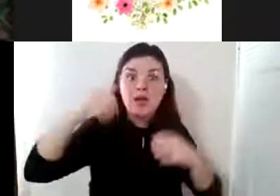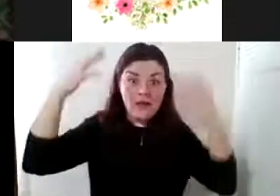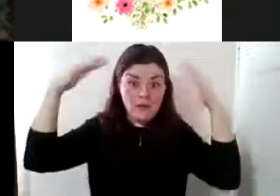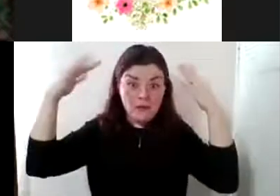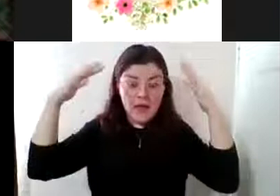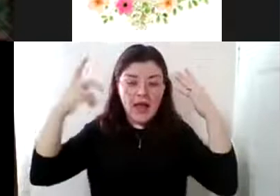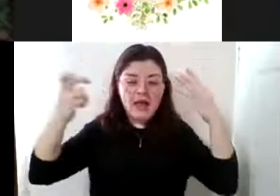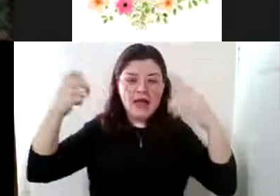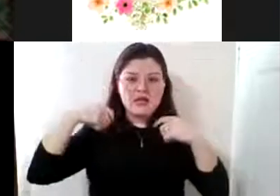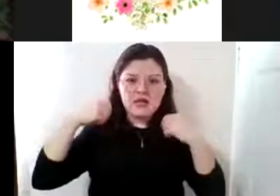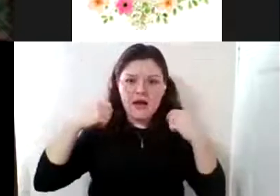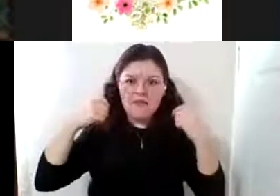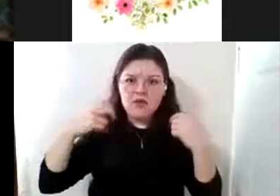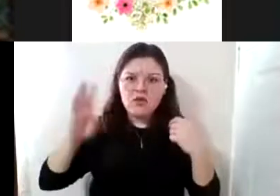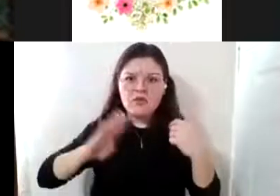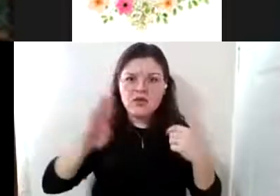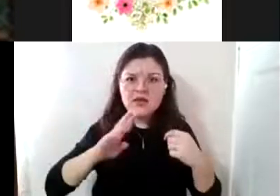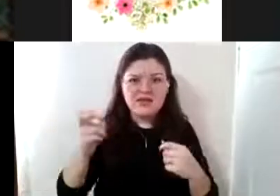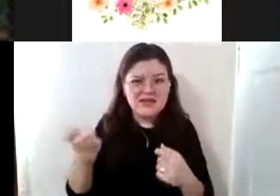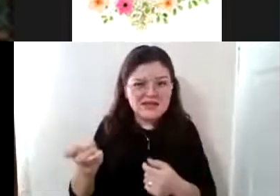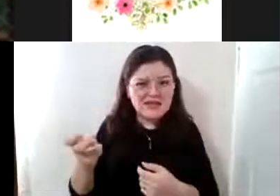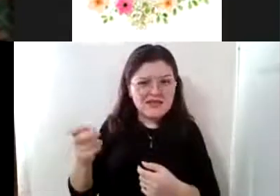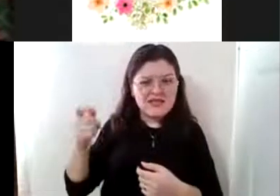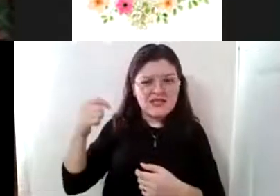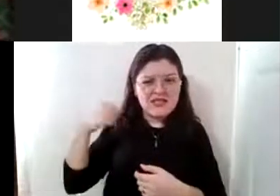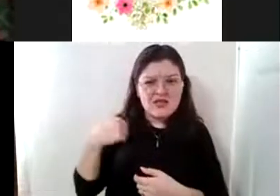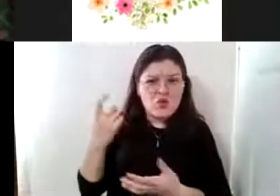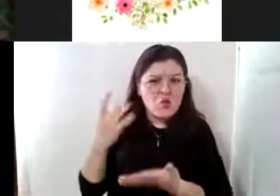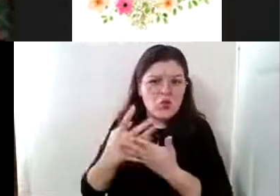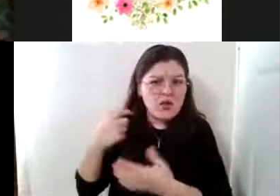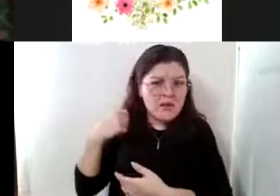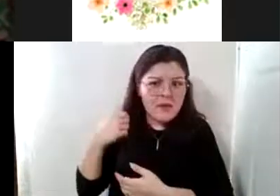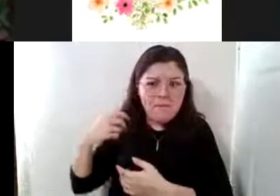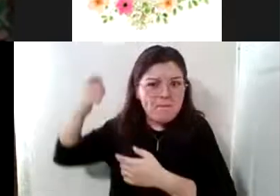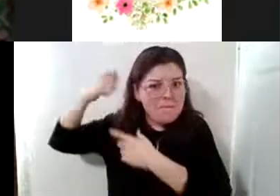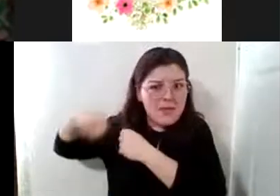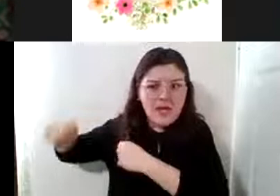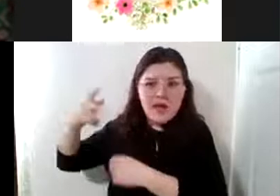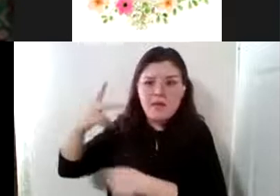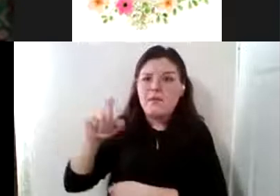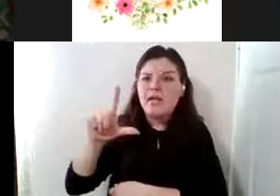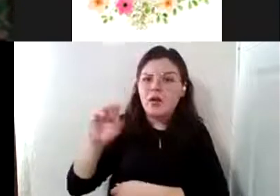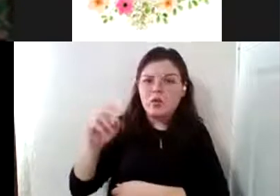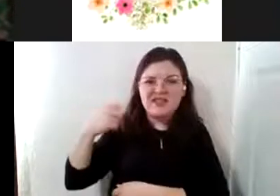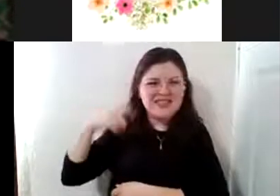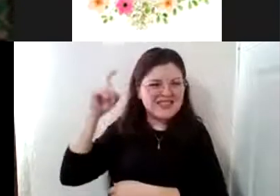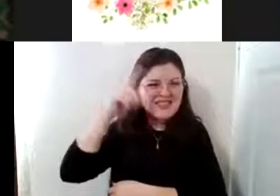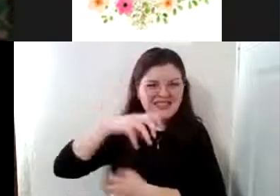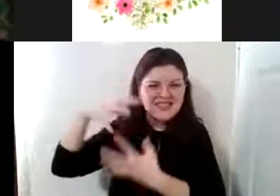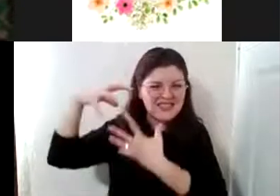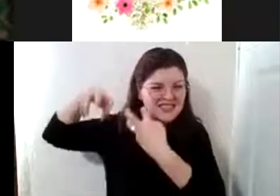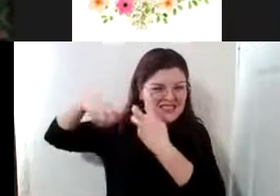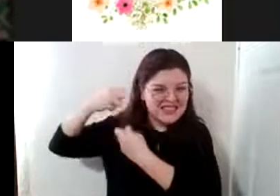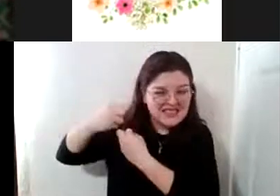de que en realidad solo es pelo y que cuesta mucho desenredarlo. Sus